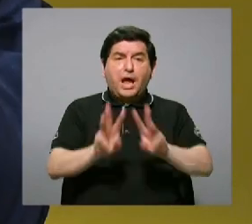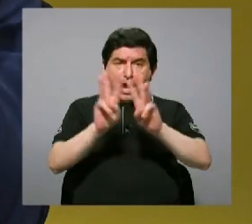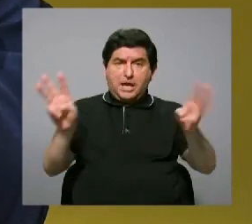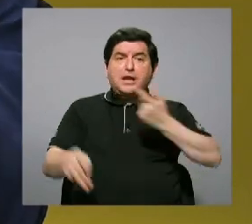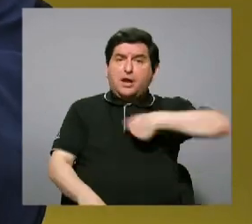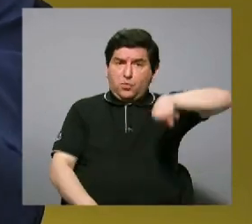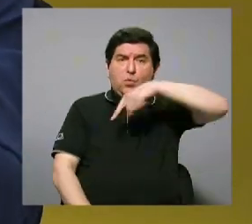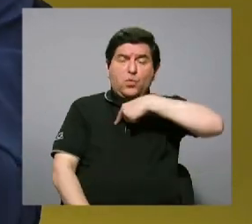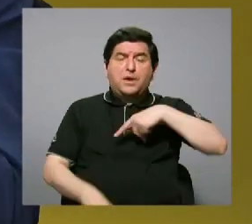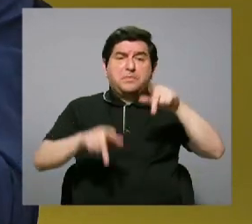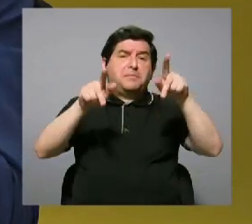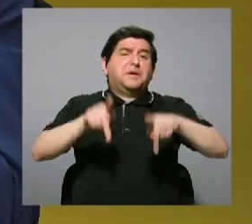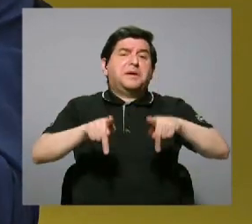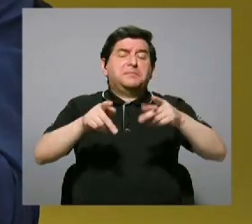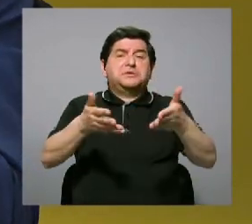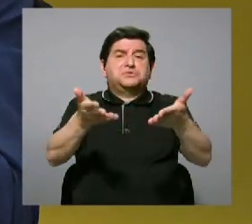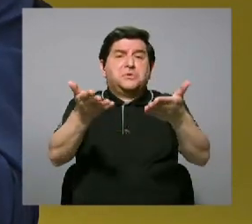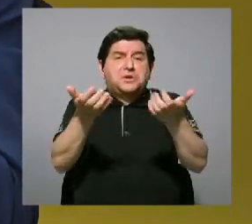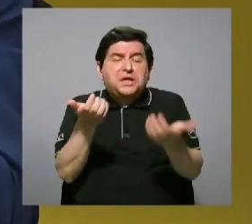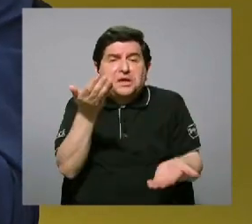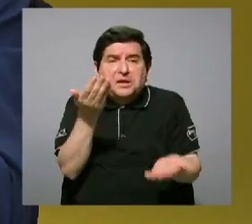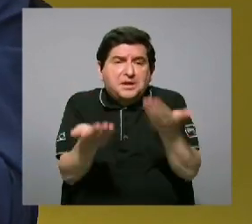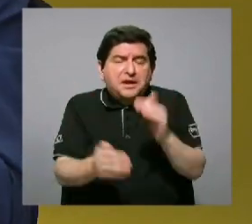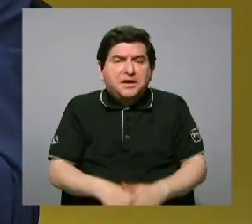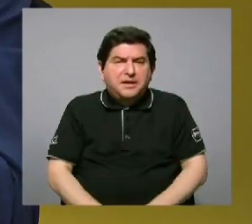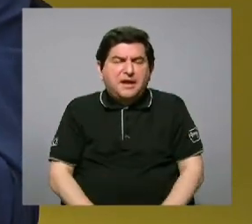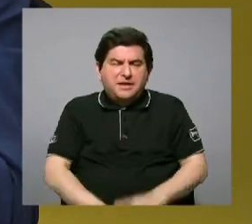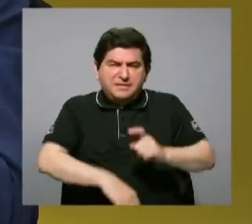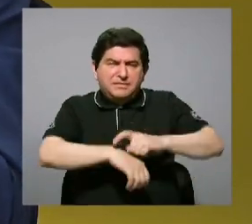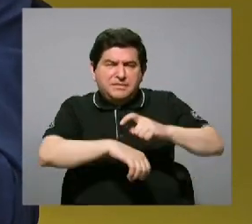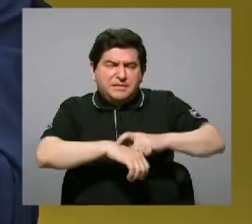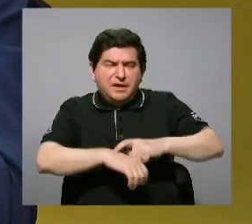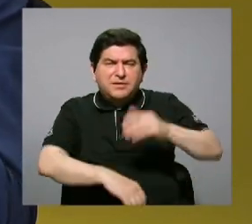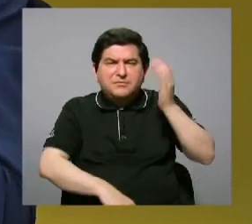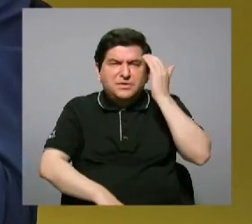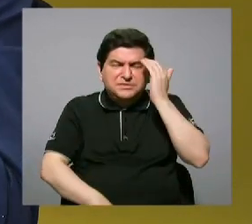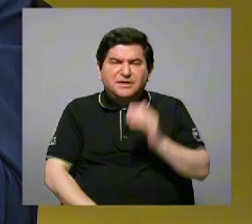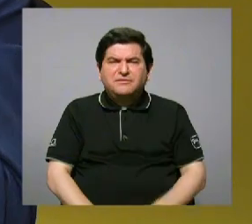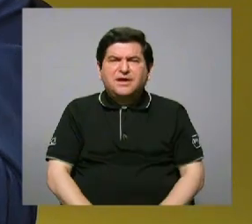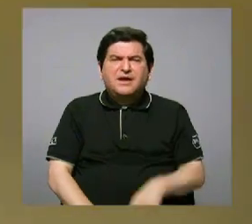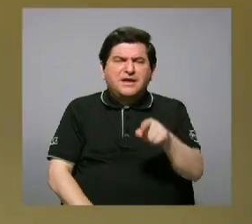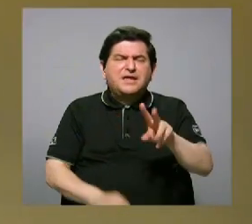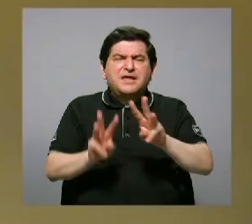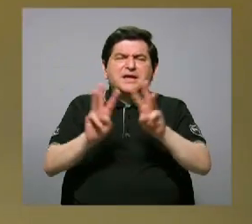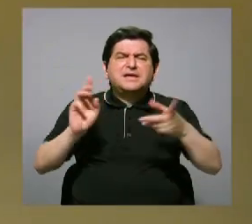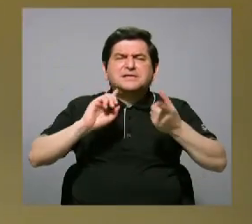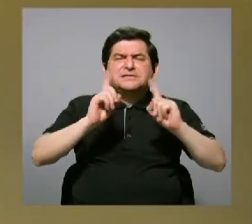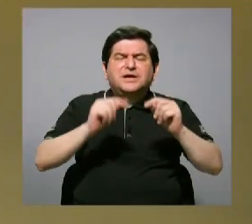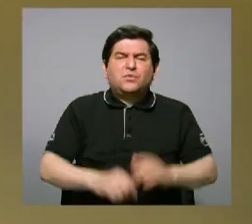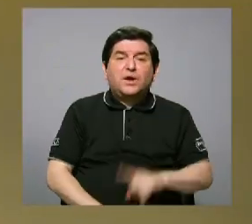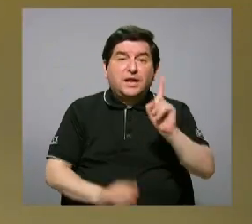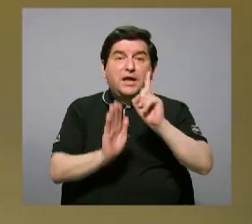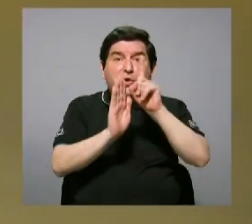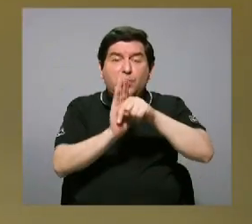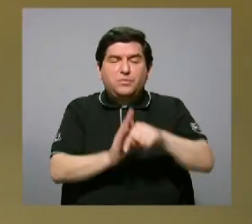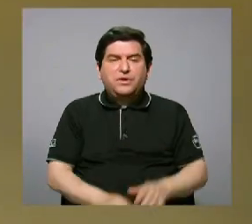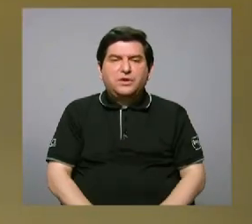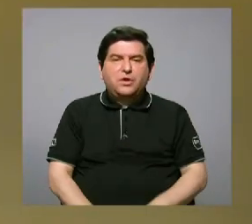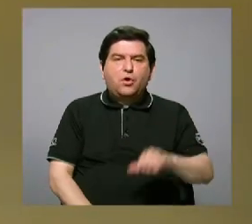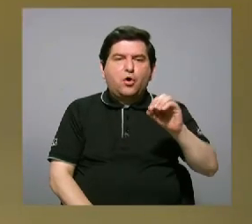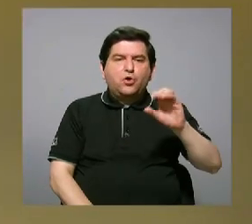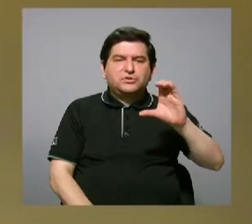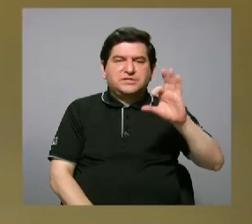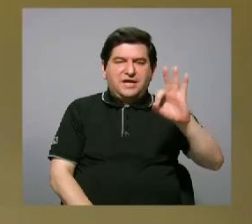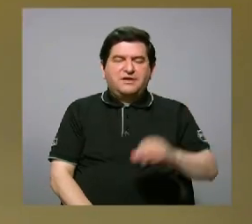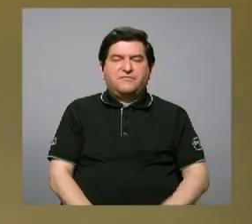para aquellos que quieran dedicarle un tiempito a conocer. Díganos un poco más. ¿Cuál es su página web? Porque nos queda un minuto.